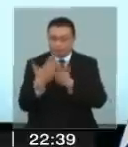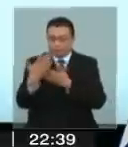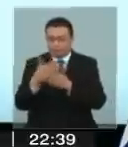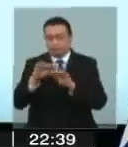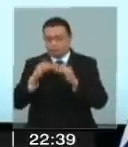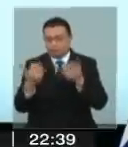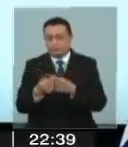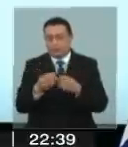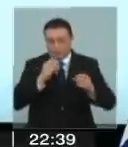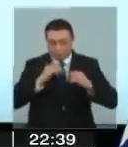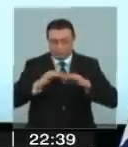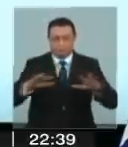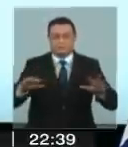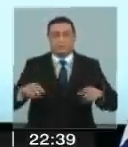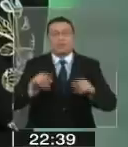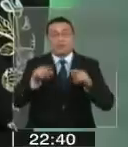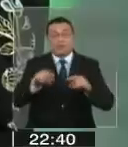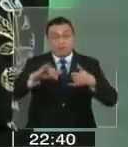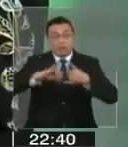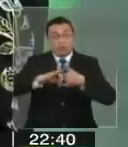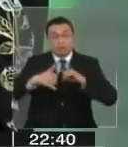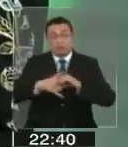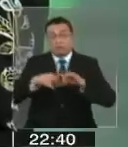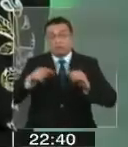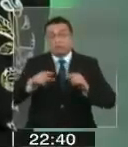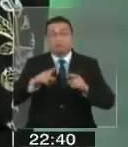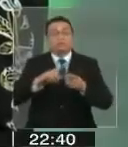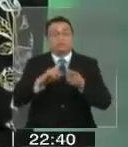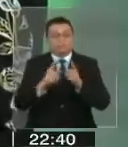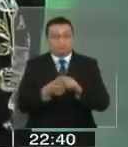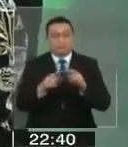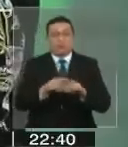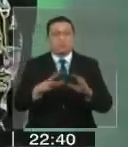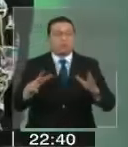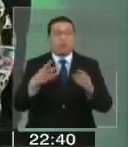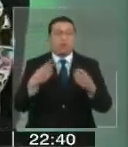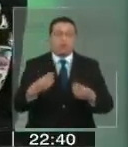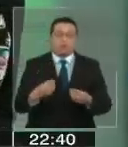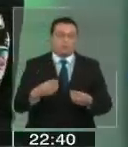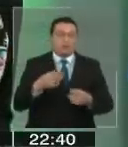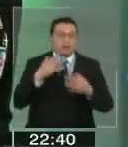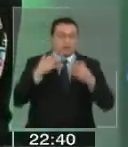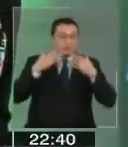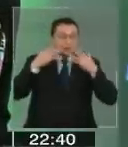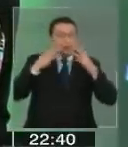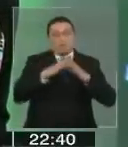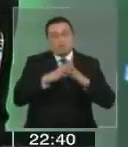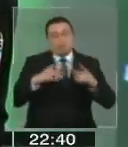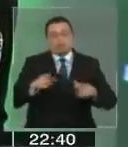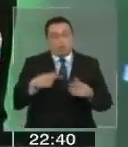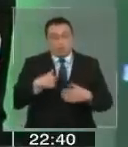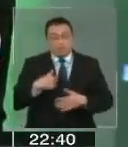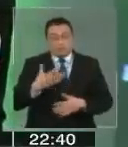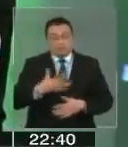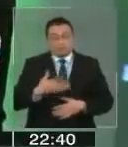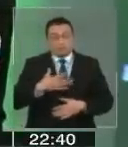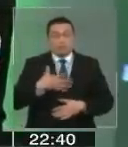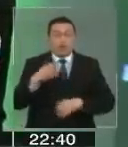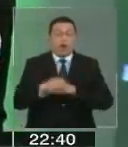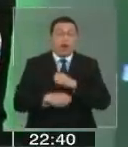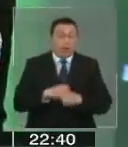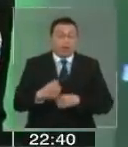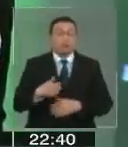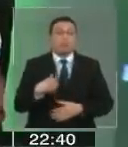no. todo lo que es red. Y este WhatsApp, sabes que se convirtió en algo súper conmovedor. Para mí, sobre todo, que llevaba más años